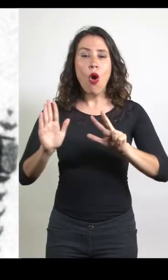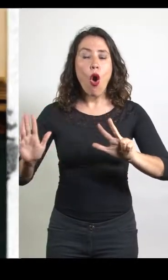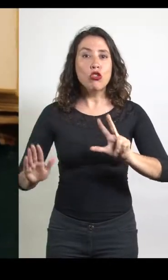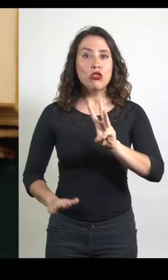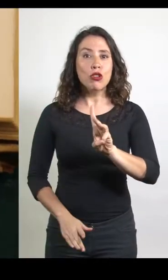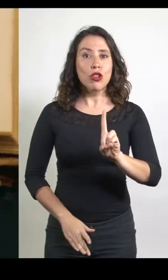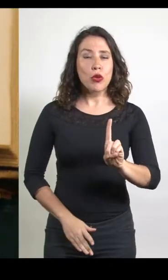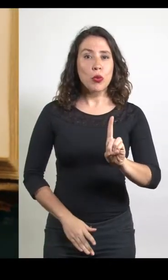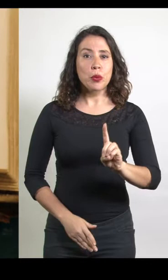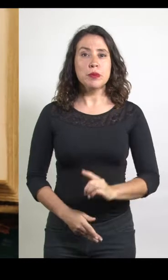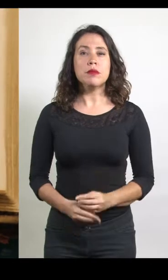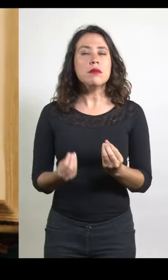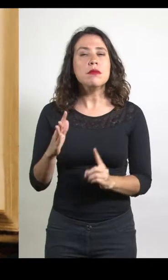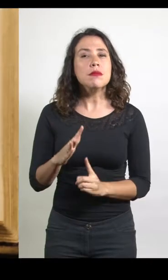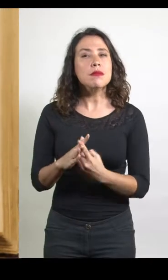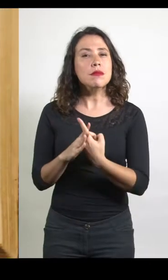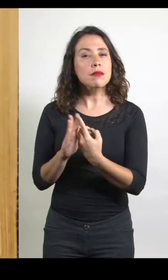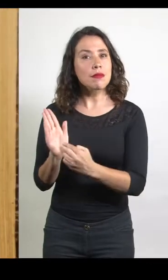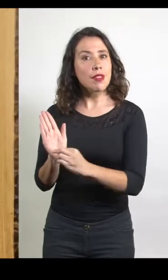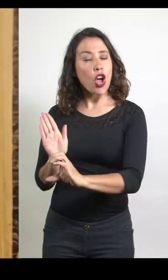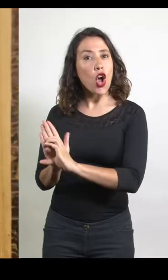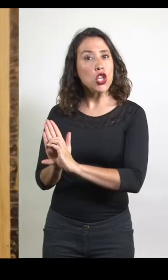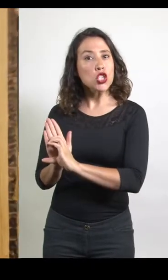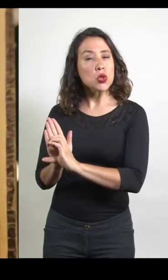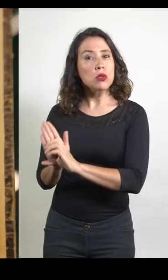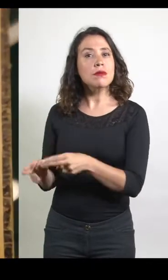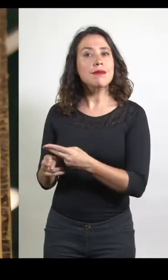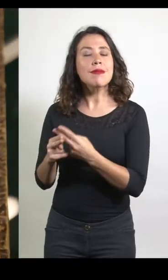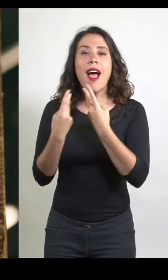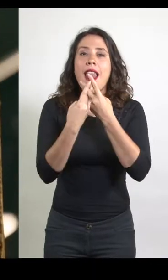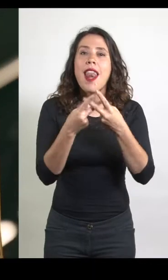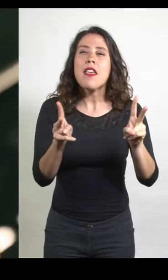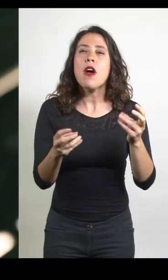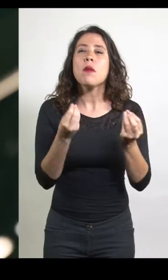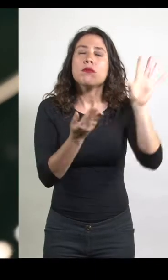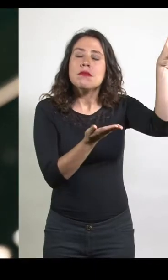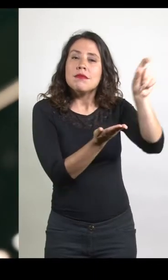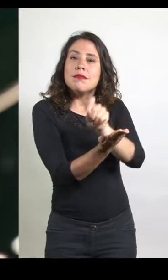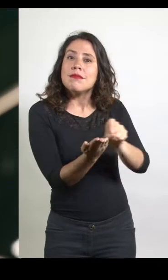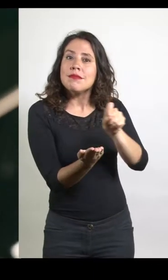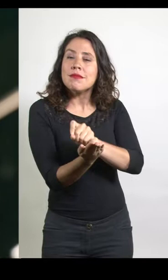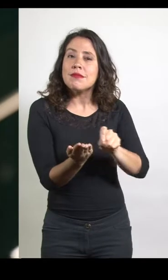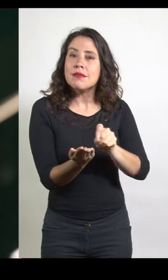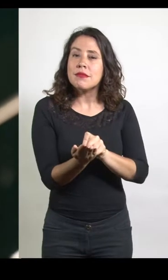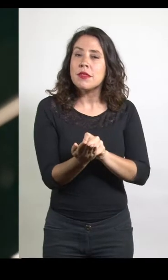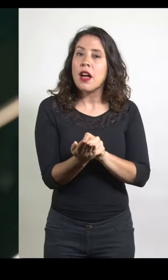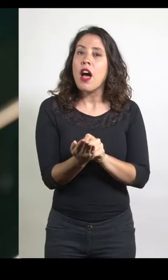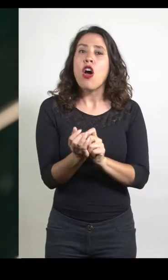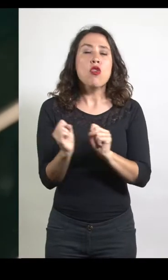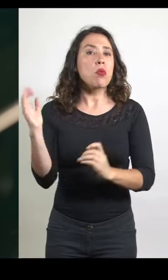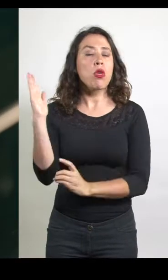1831. En su génesis, esta constitución, denominada liberal por la doctrina que la inspiró, no